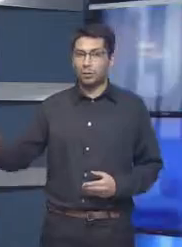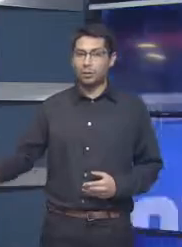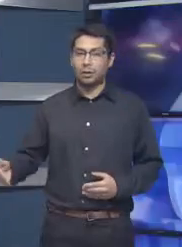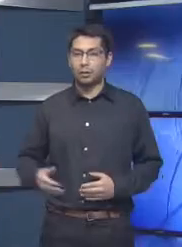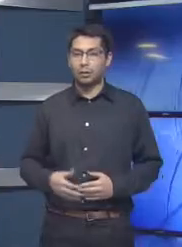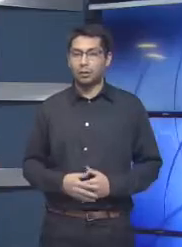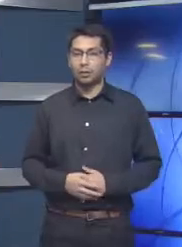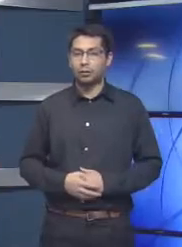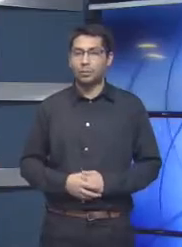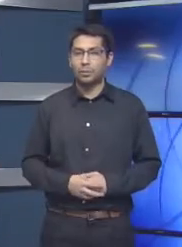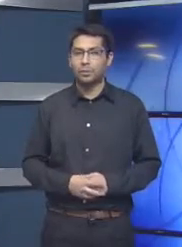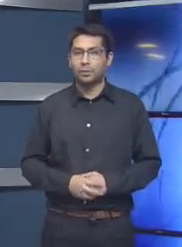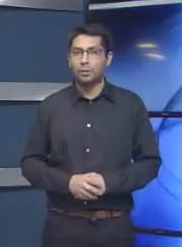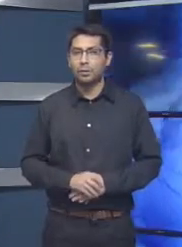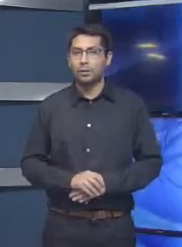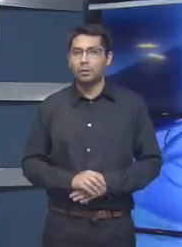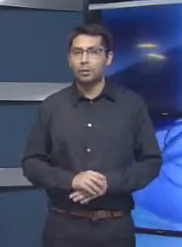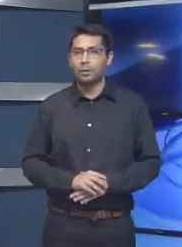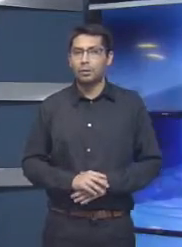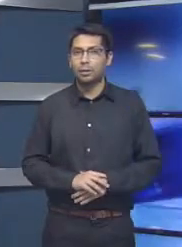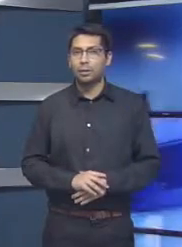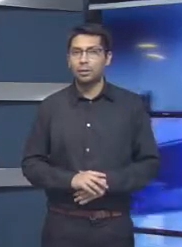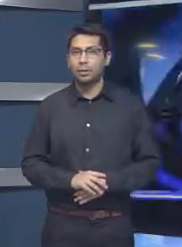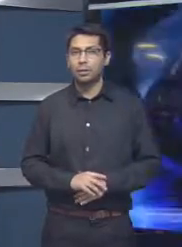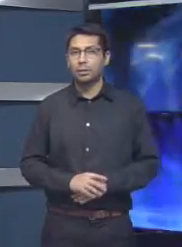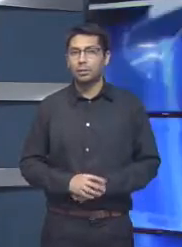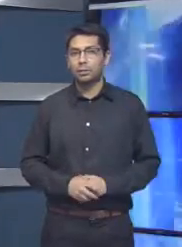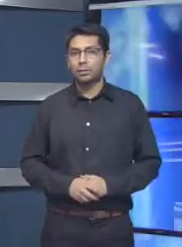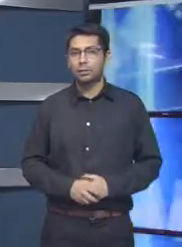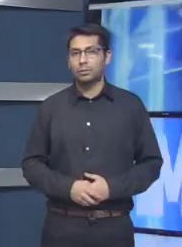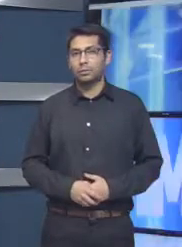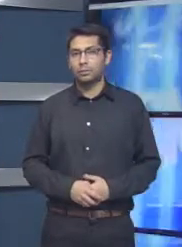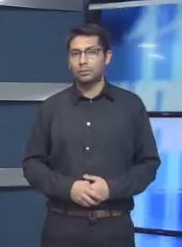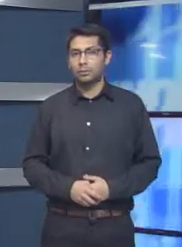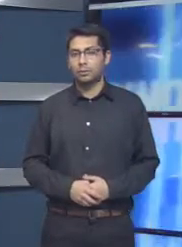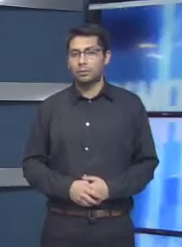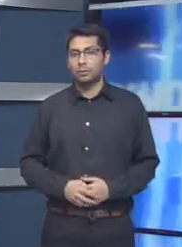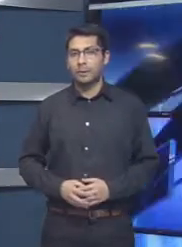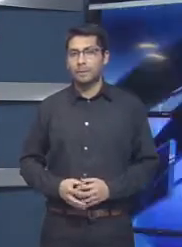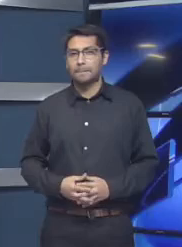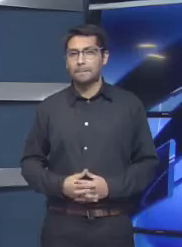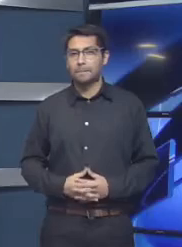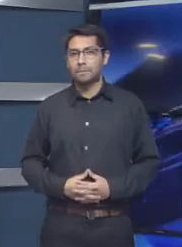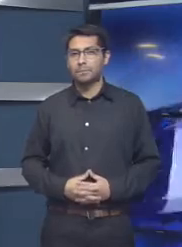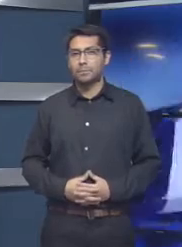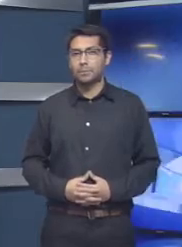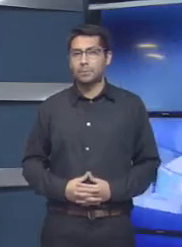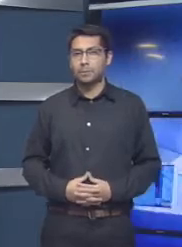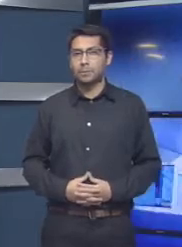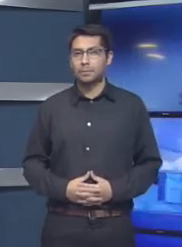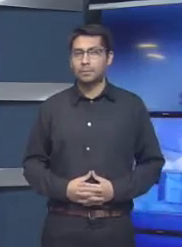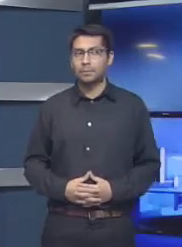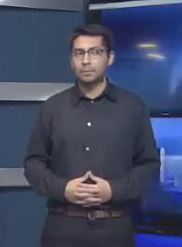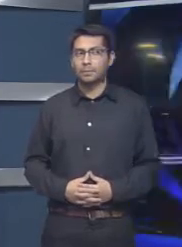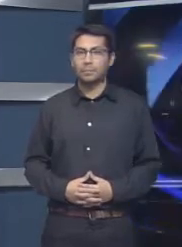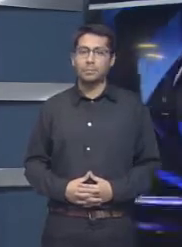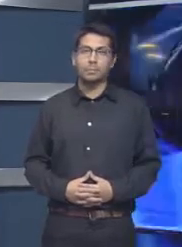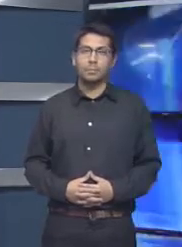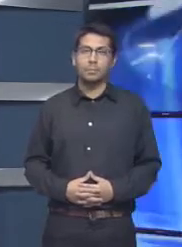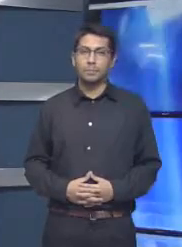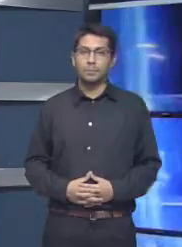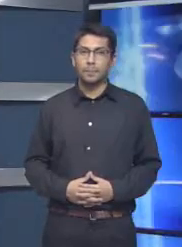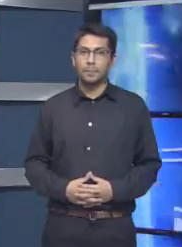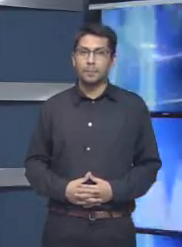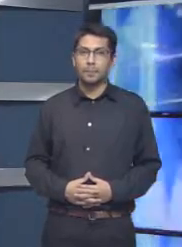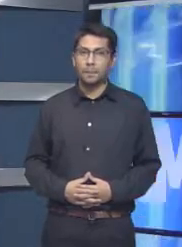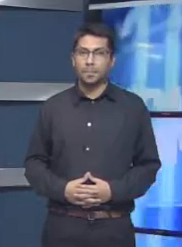compra de tanto tiempo. Bueno, eso es lo que está solicitando CAME en estos momentos. Es decir, hoy ha estado en contacto